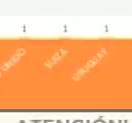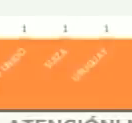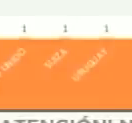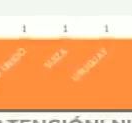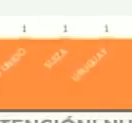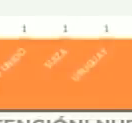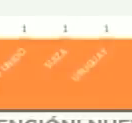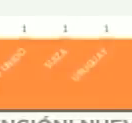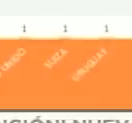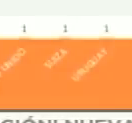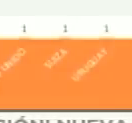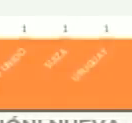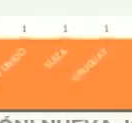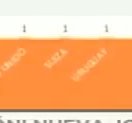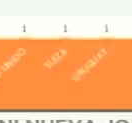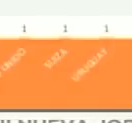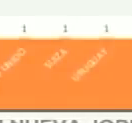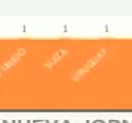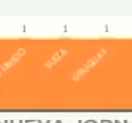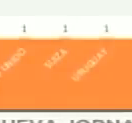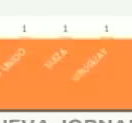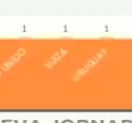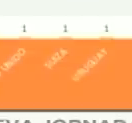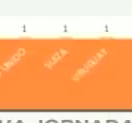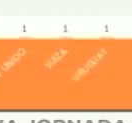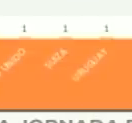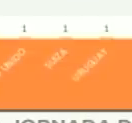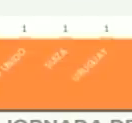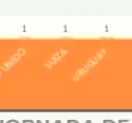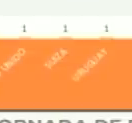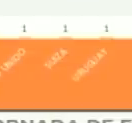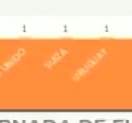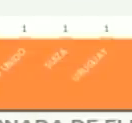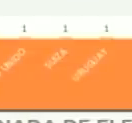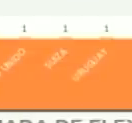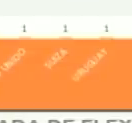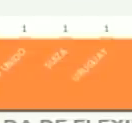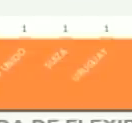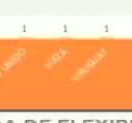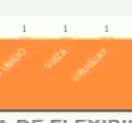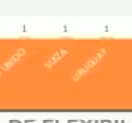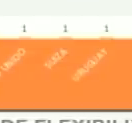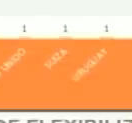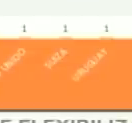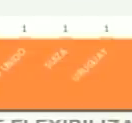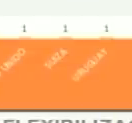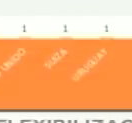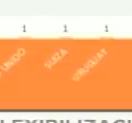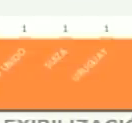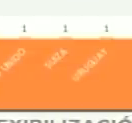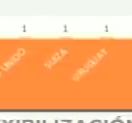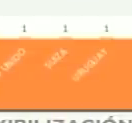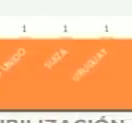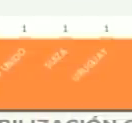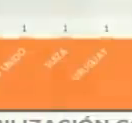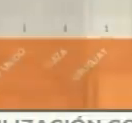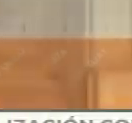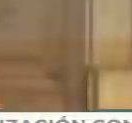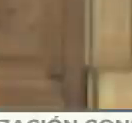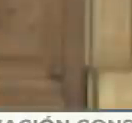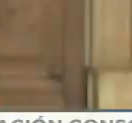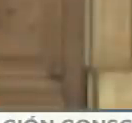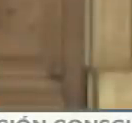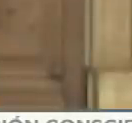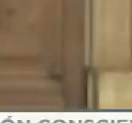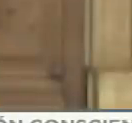Ecuador 36 casos, si mal no recuerdo Ecuador ocupaba el puesto número 22 a